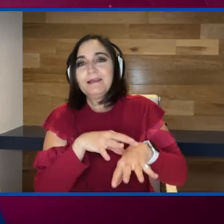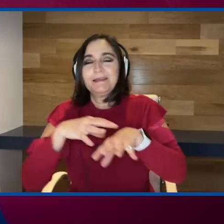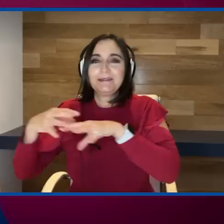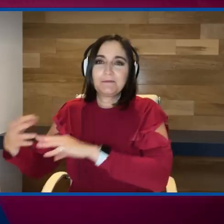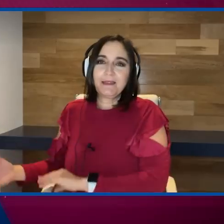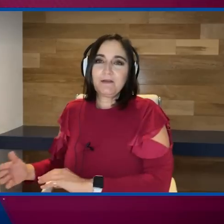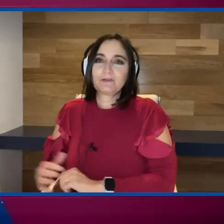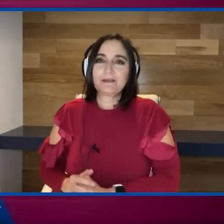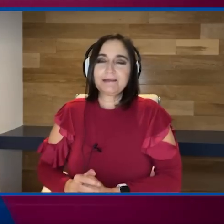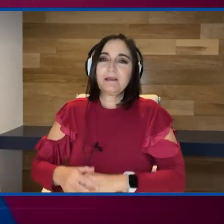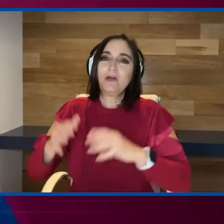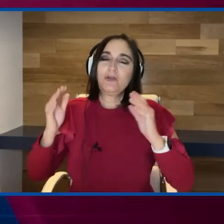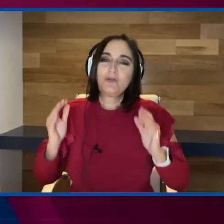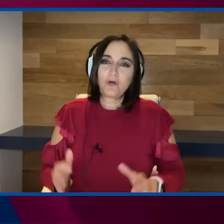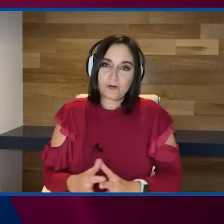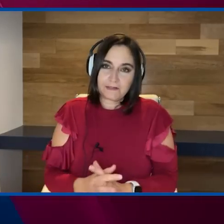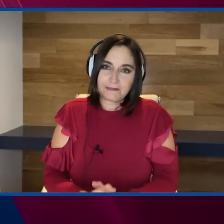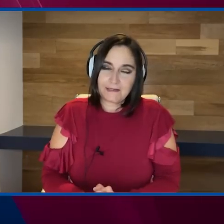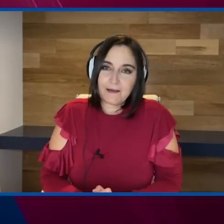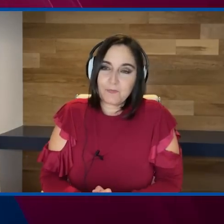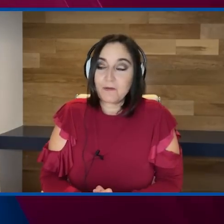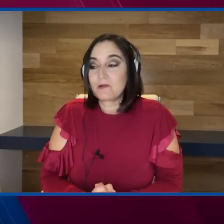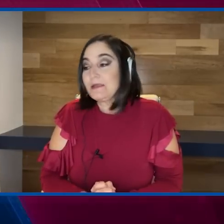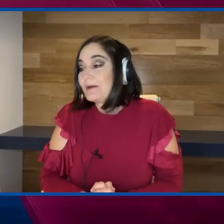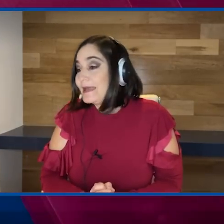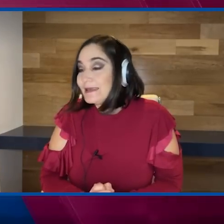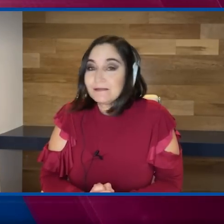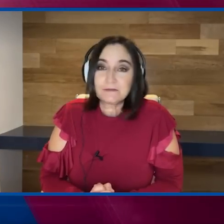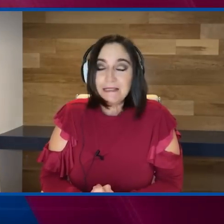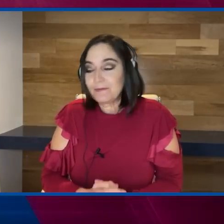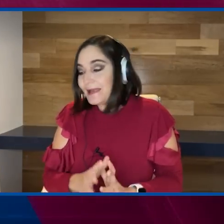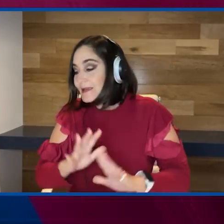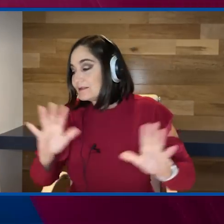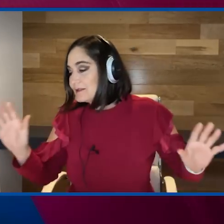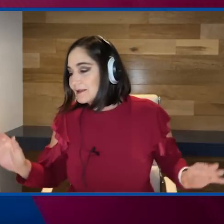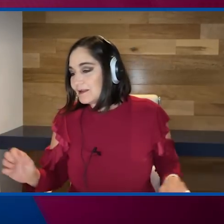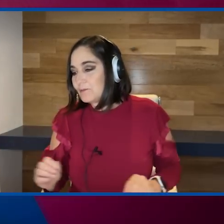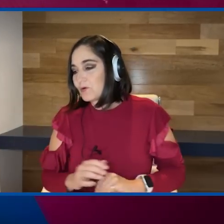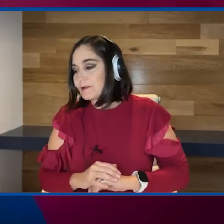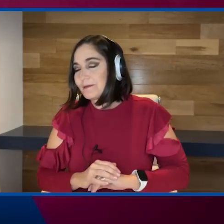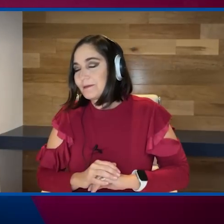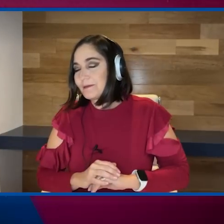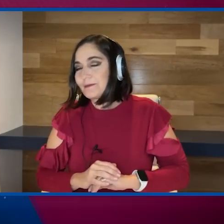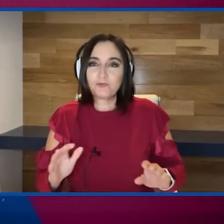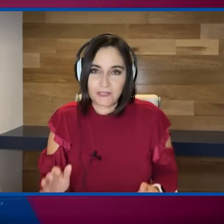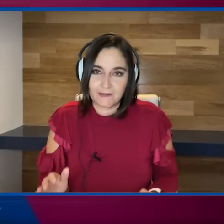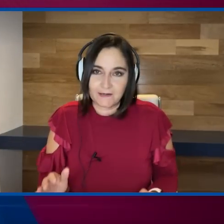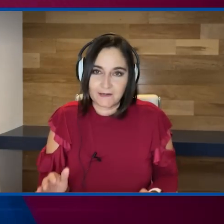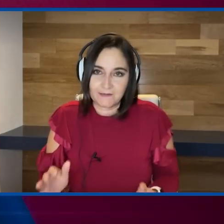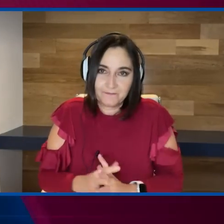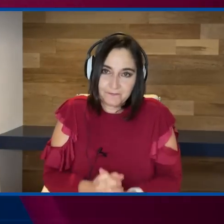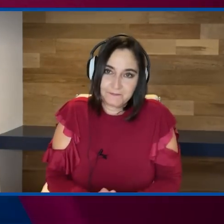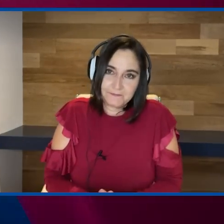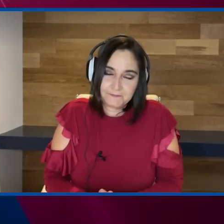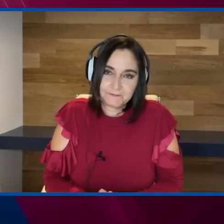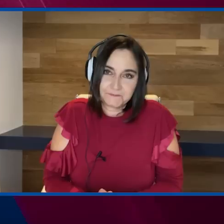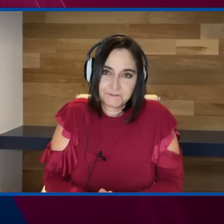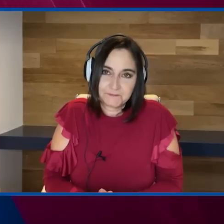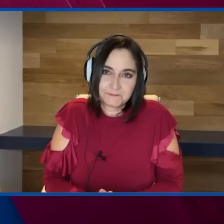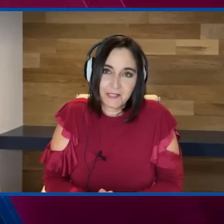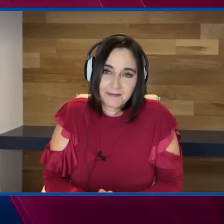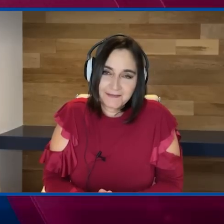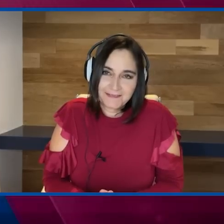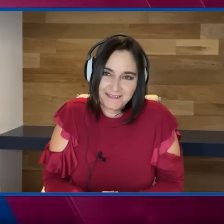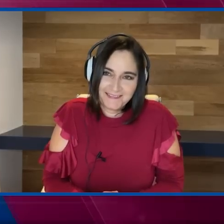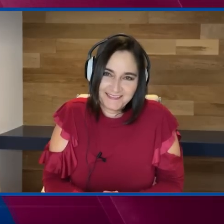en Canadá y en México te dicen no corras a hacerte la prueba, ni vayas, ni vayas, dice Gatelli, porque te vas a angustiar. Sí,